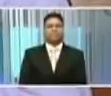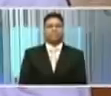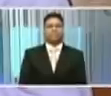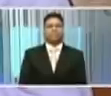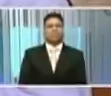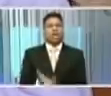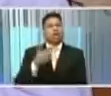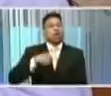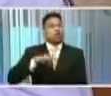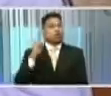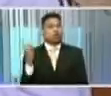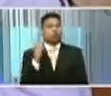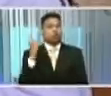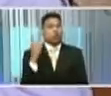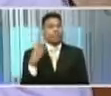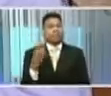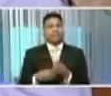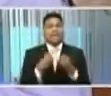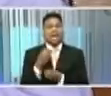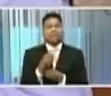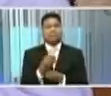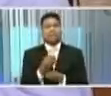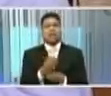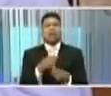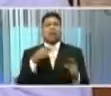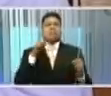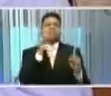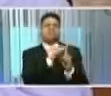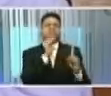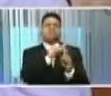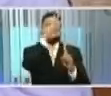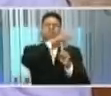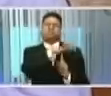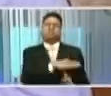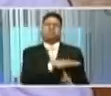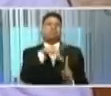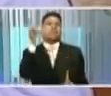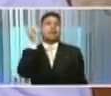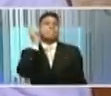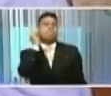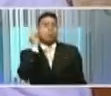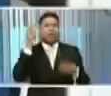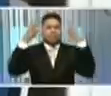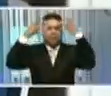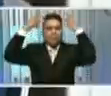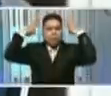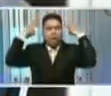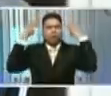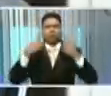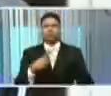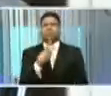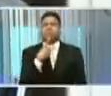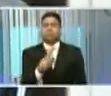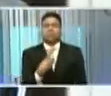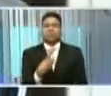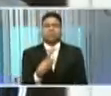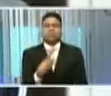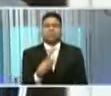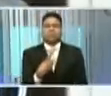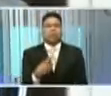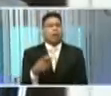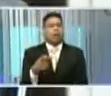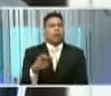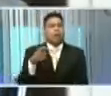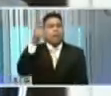No solamente ejercen violencia contra las mujeres, cuando Ramajalud agrede a las magistradas y